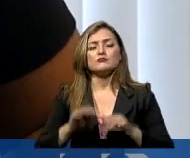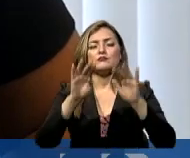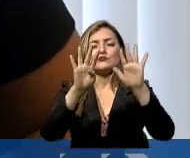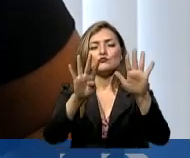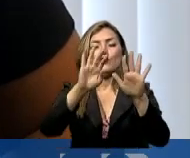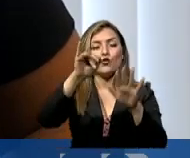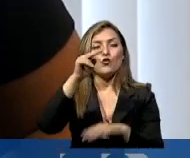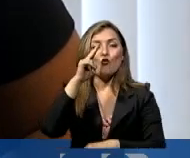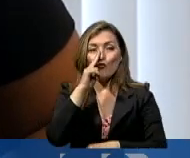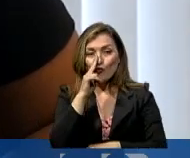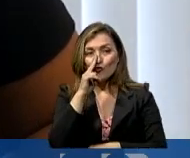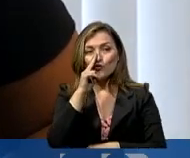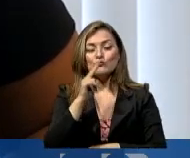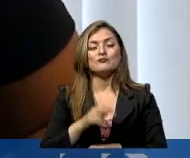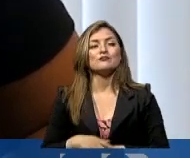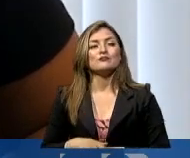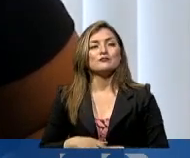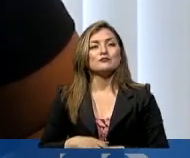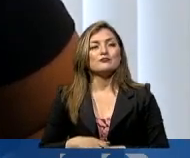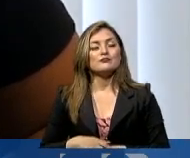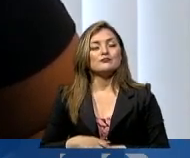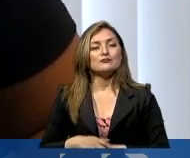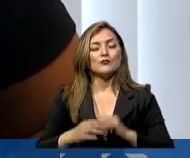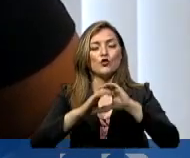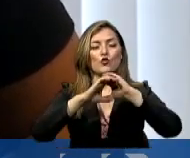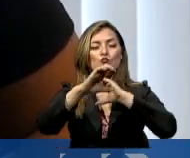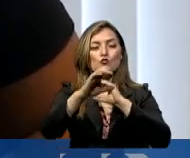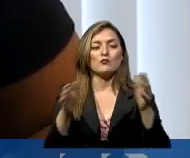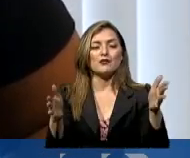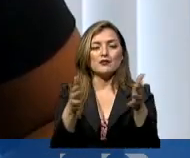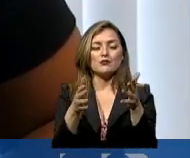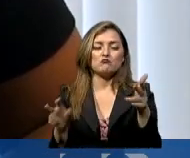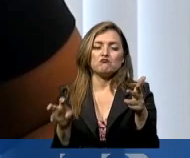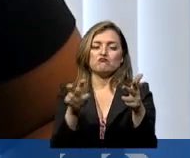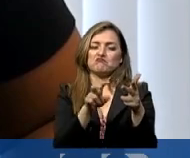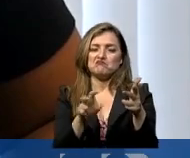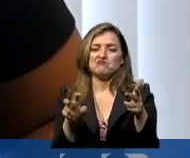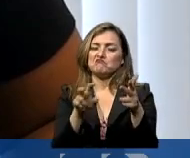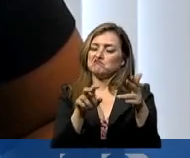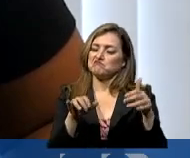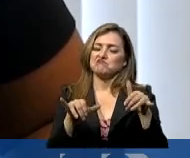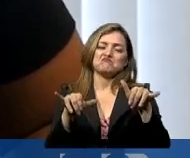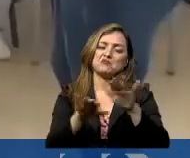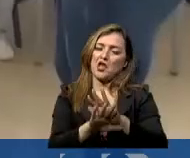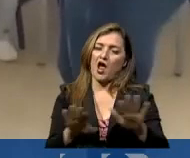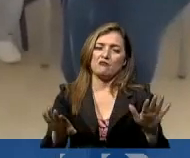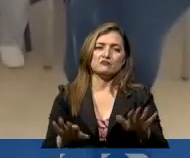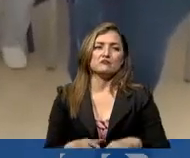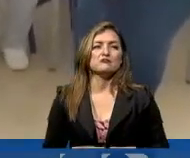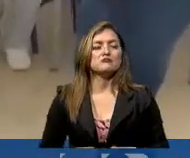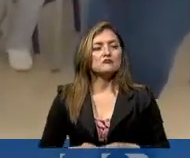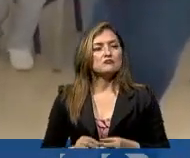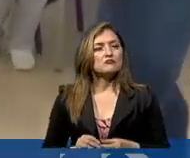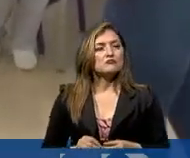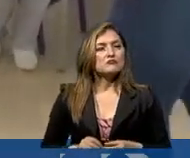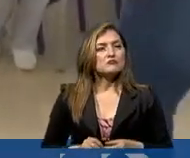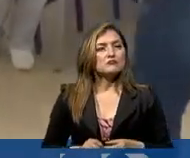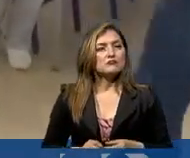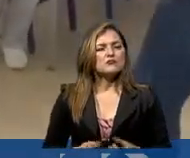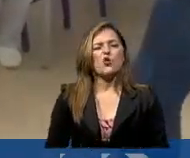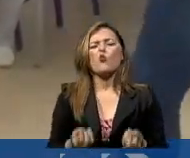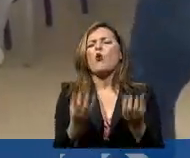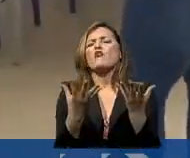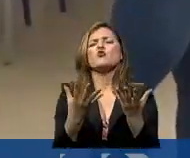junio prácticamente el servicio para la unidad educativa y va a estar ya operativa. Alrededor de